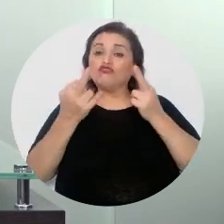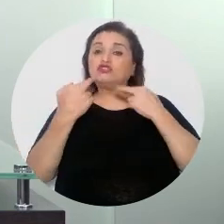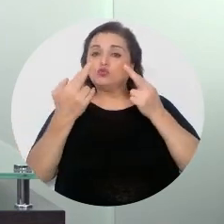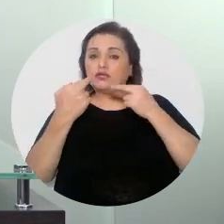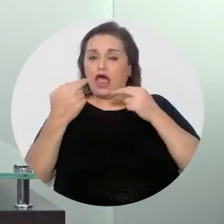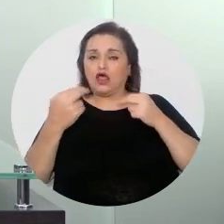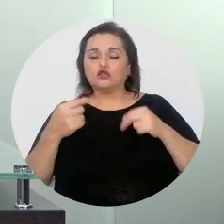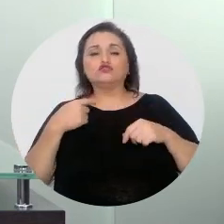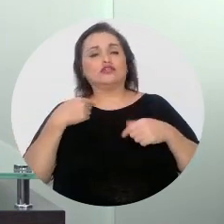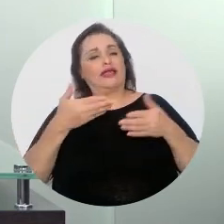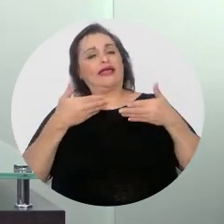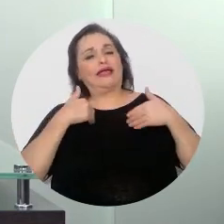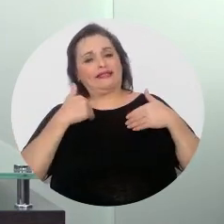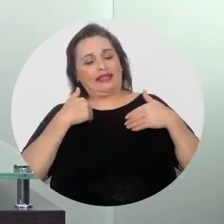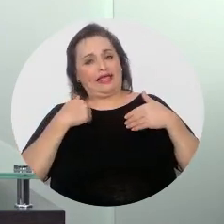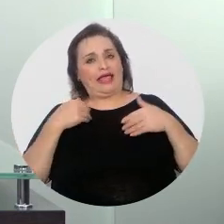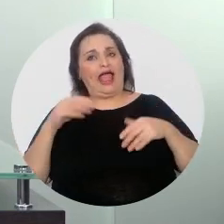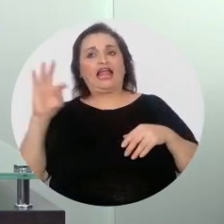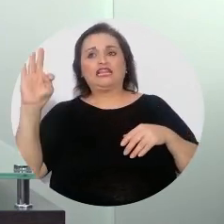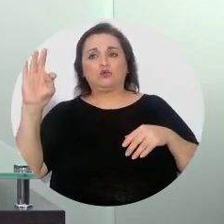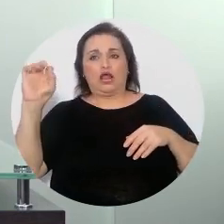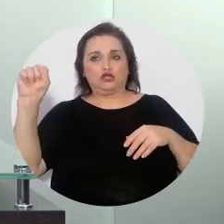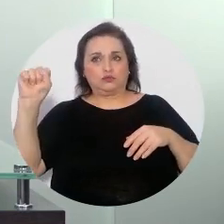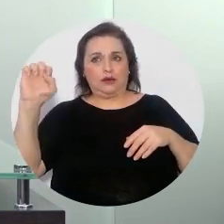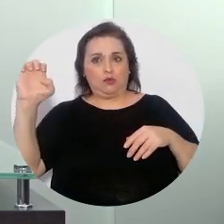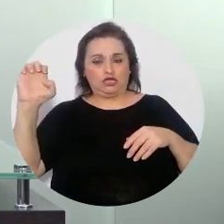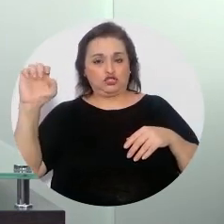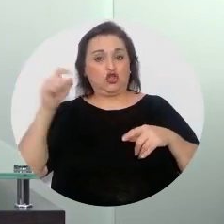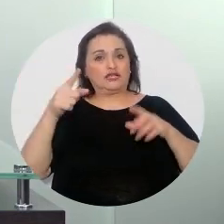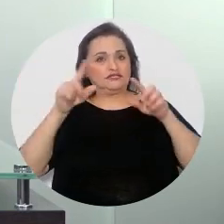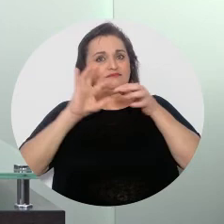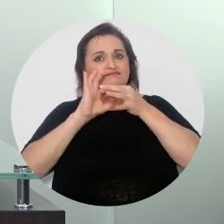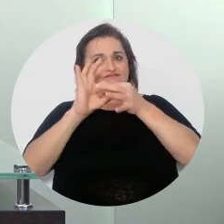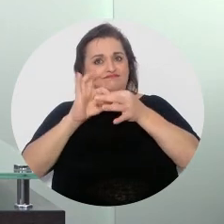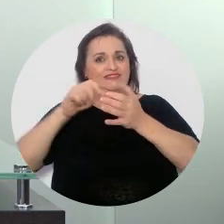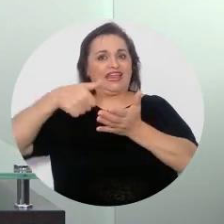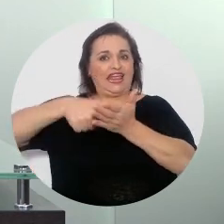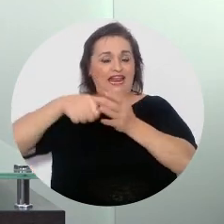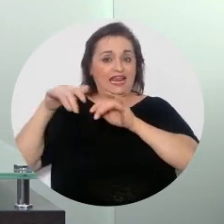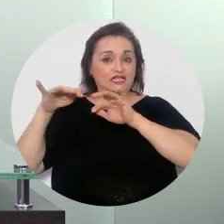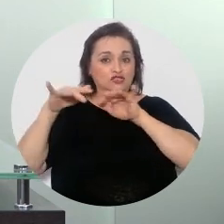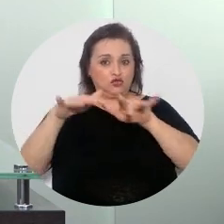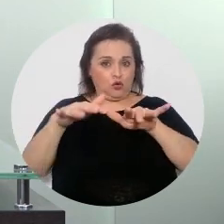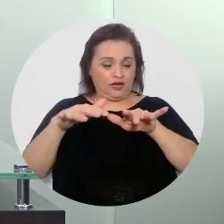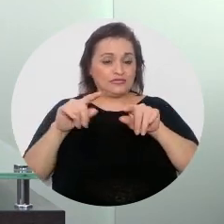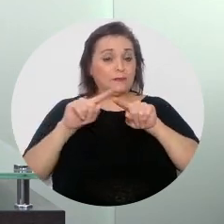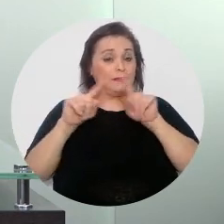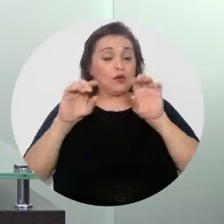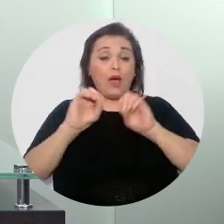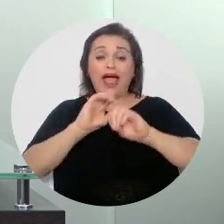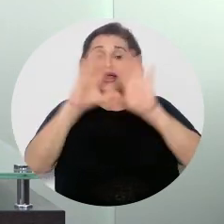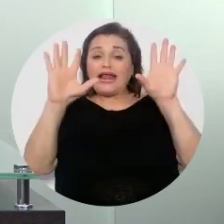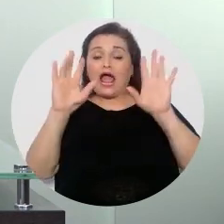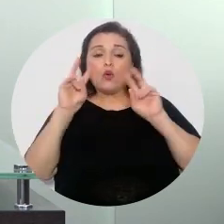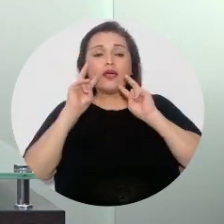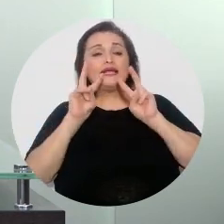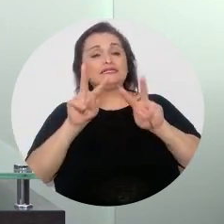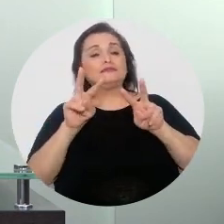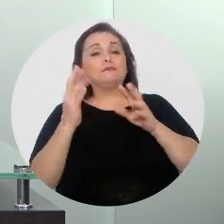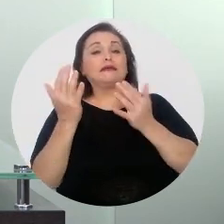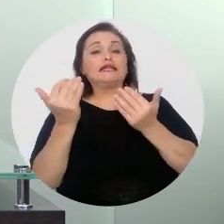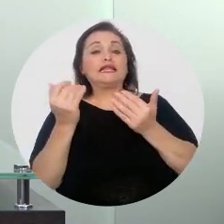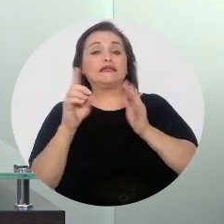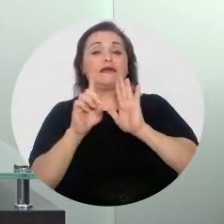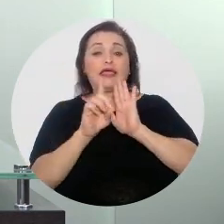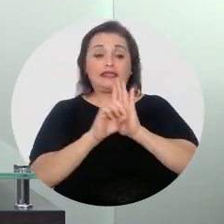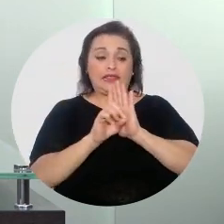de acuerdo con los resultados que llegue a obtener en la elección presidencial de la que se trate. Aclaro, constituyen una